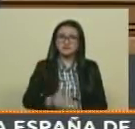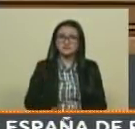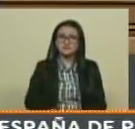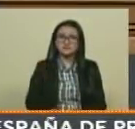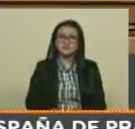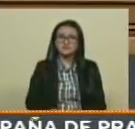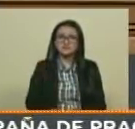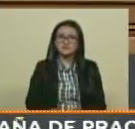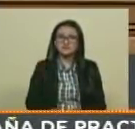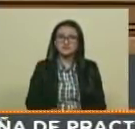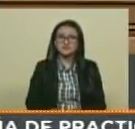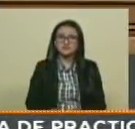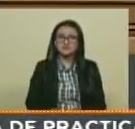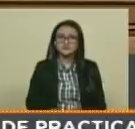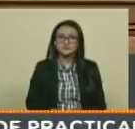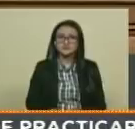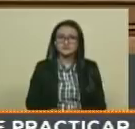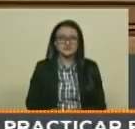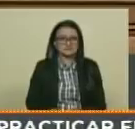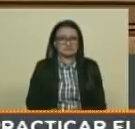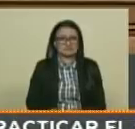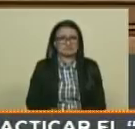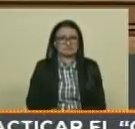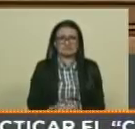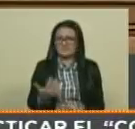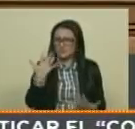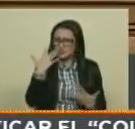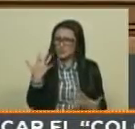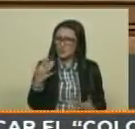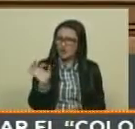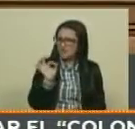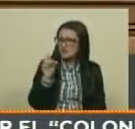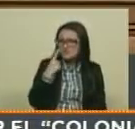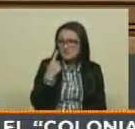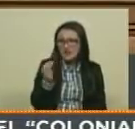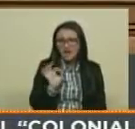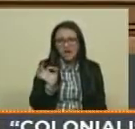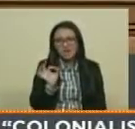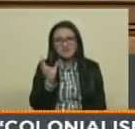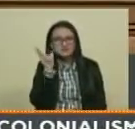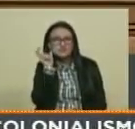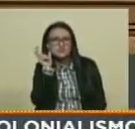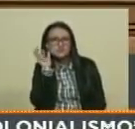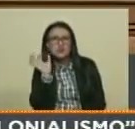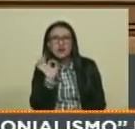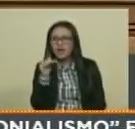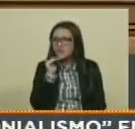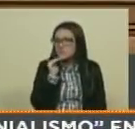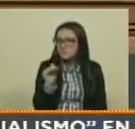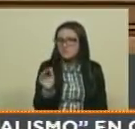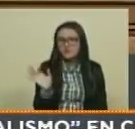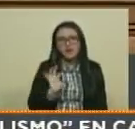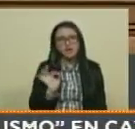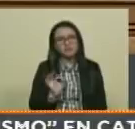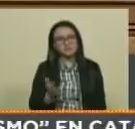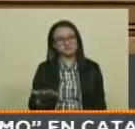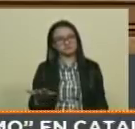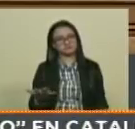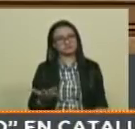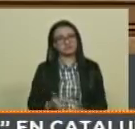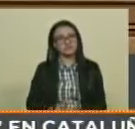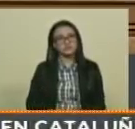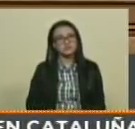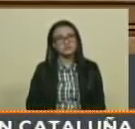Dios mío, el 10.000%. O sea, aquí nadie veía nada de eso. Nadie oía, nadie sabía nada. ¿Qué